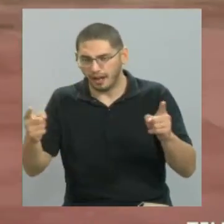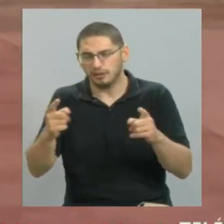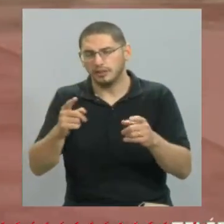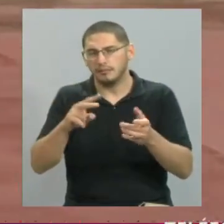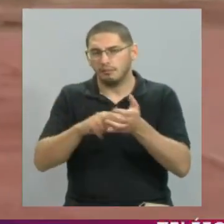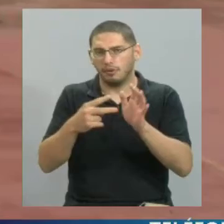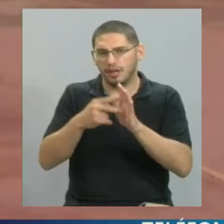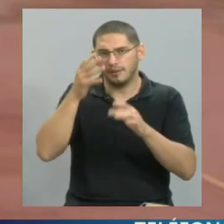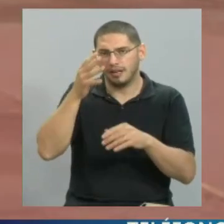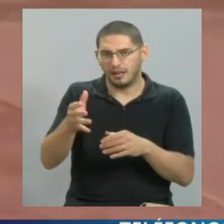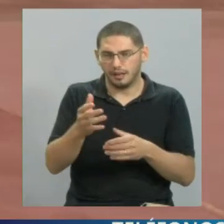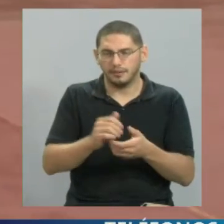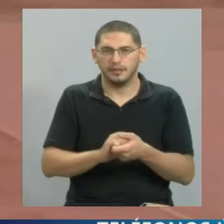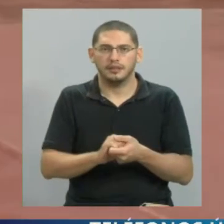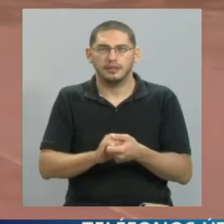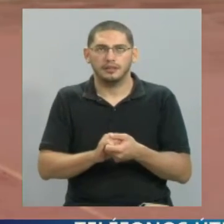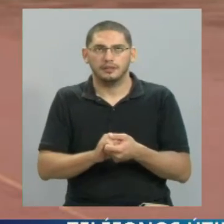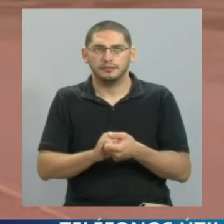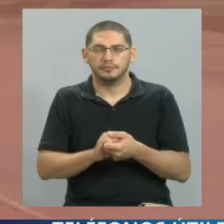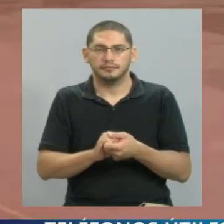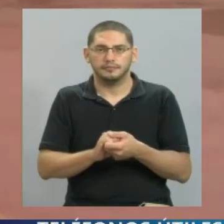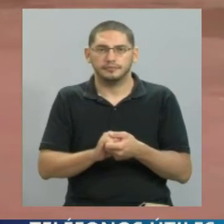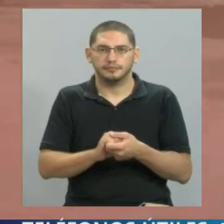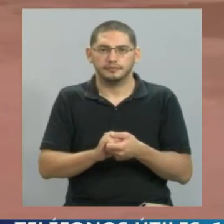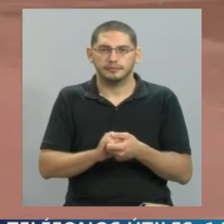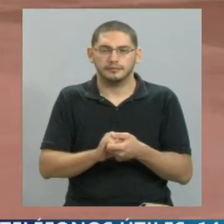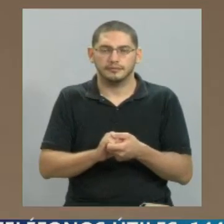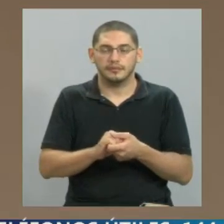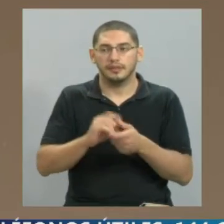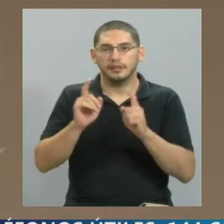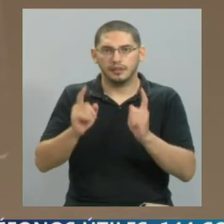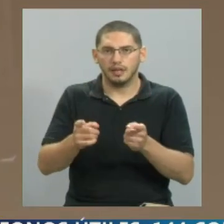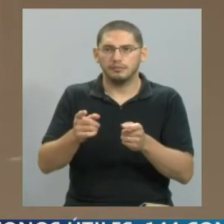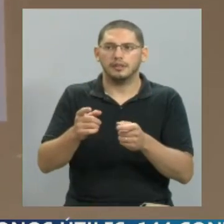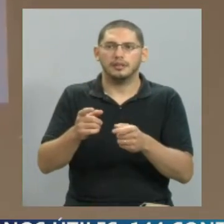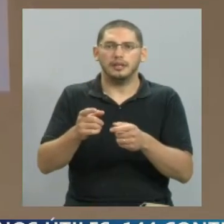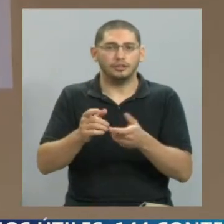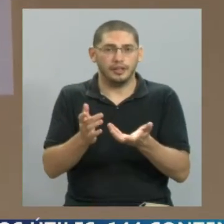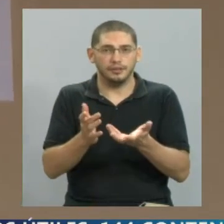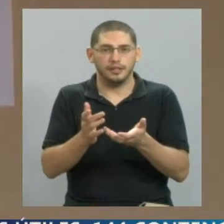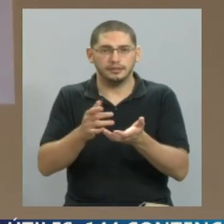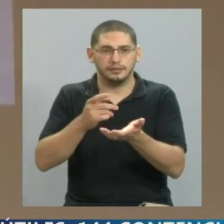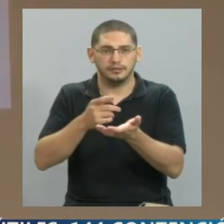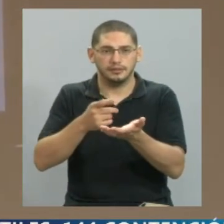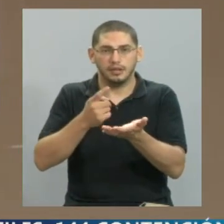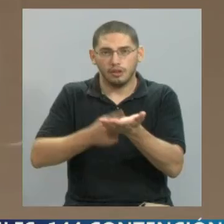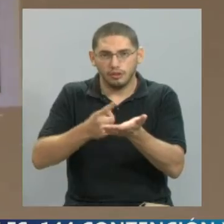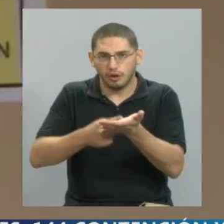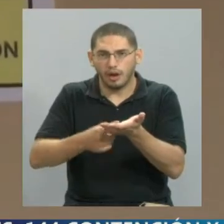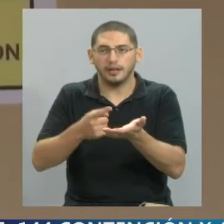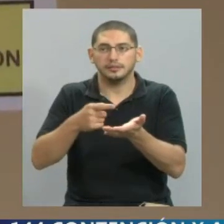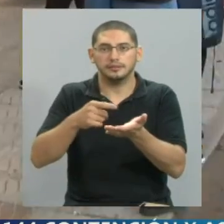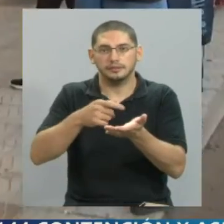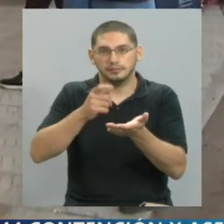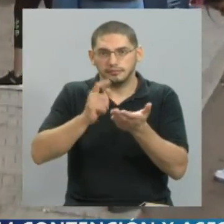a ocurrir si vuelve a ocurrir en las mismas circunstancias este año. Y el aumento de consumo, la respuesta es sí. Se ha visto un aumento de